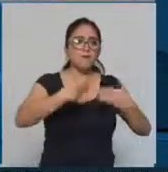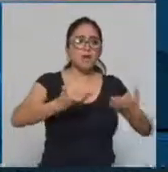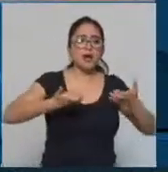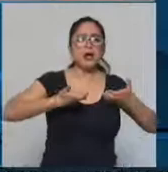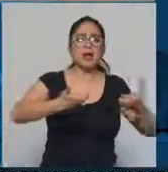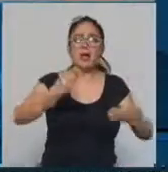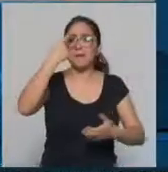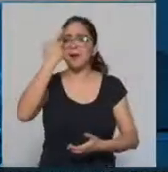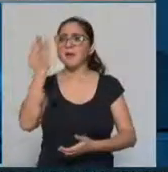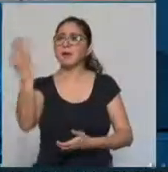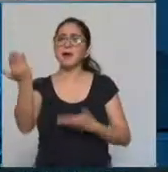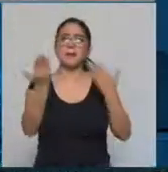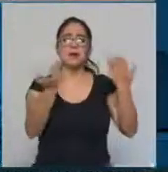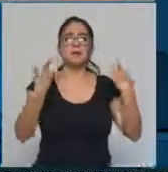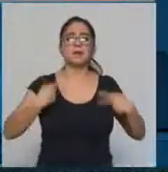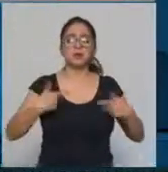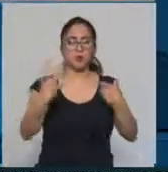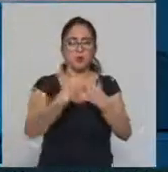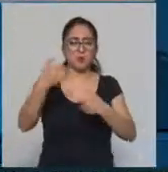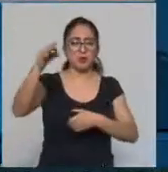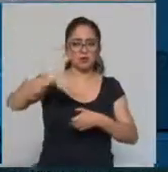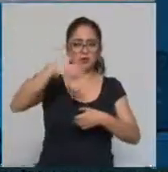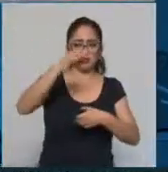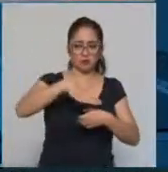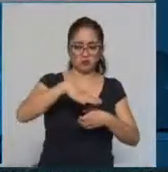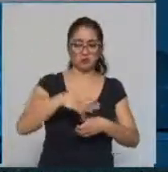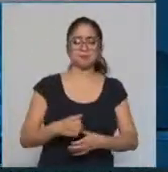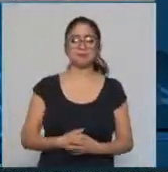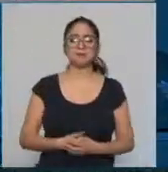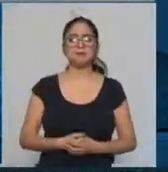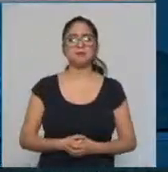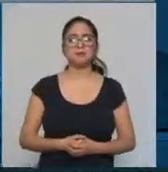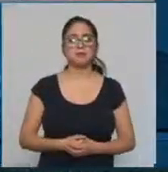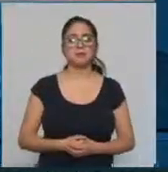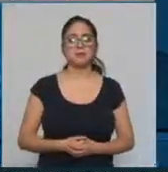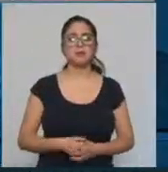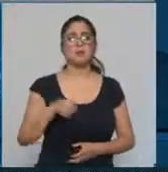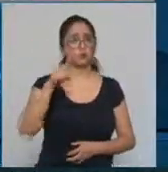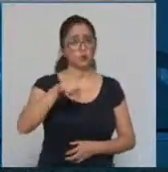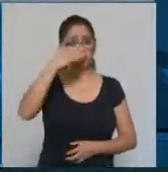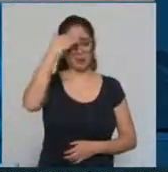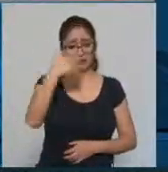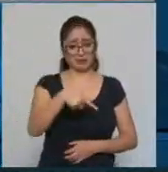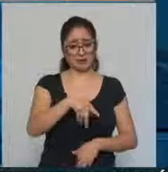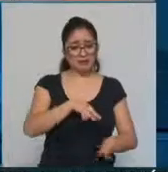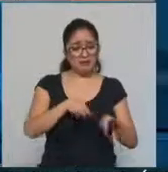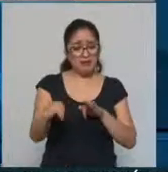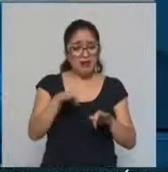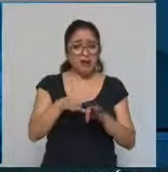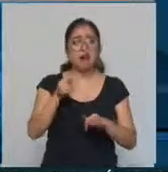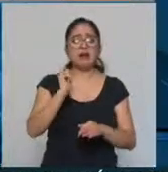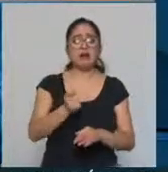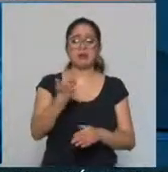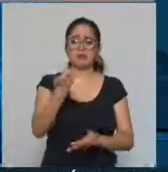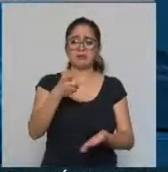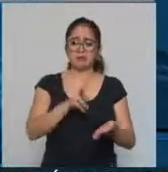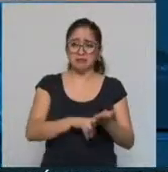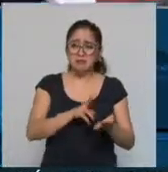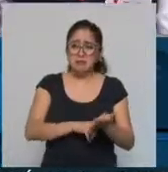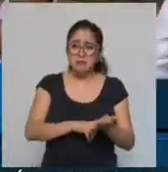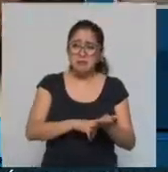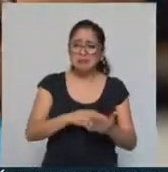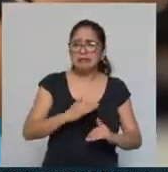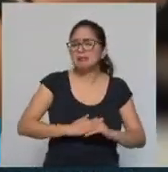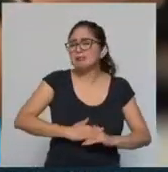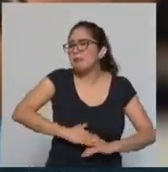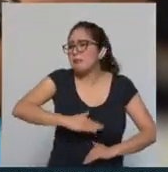de la gente. Tú sabes precisamente que la labor que se realiza pues tiene un costo incalculable que pues con